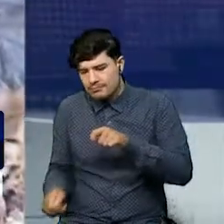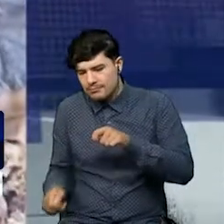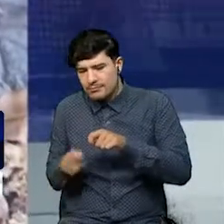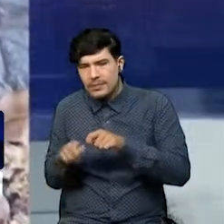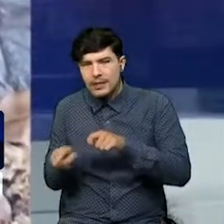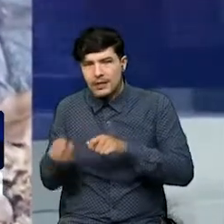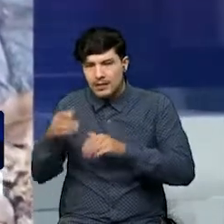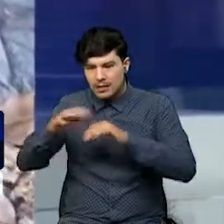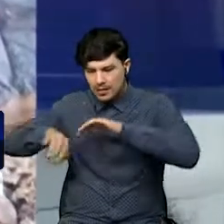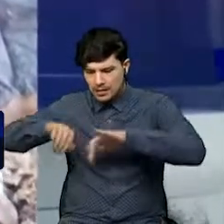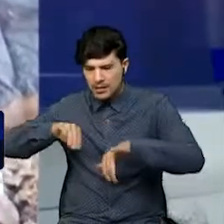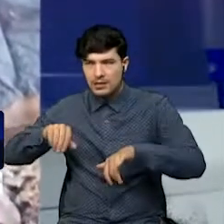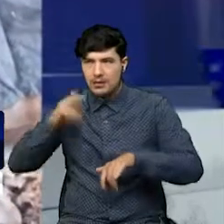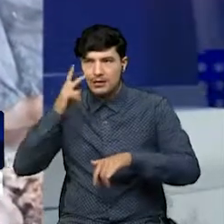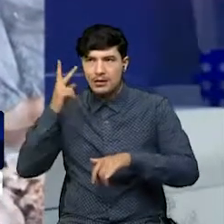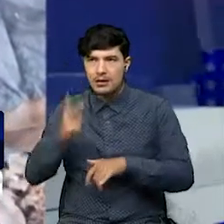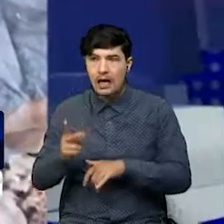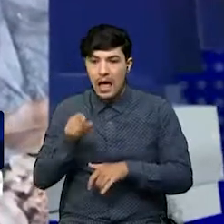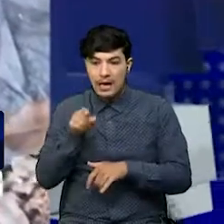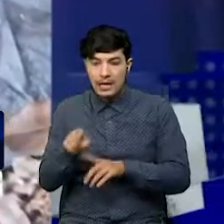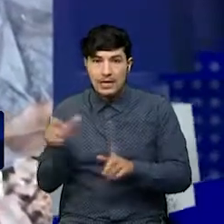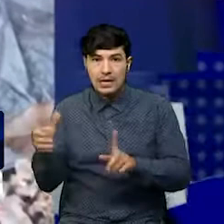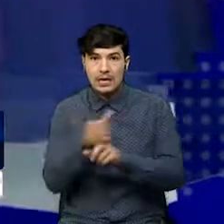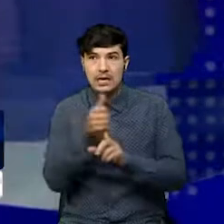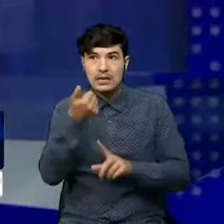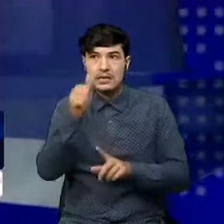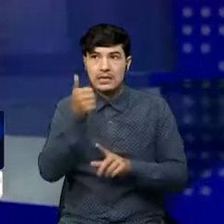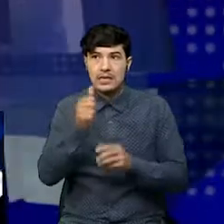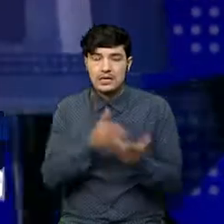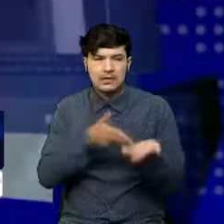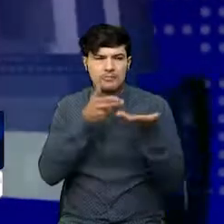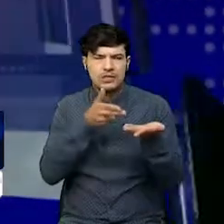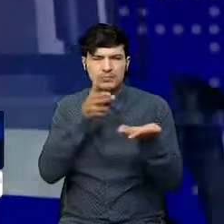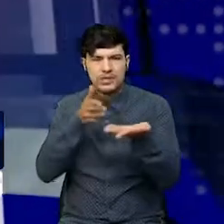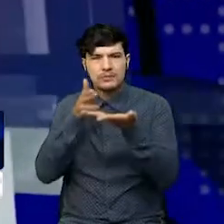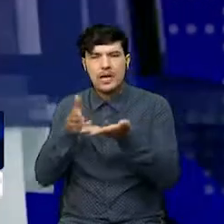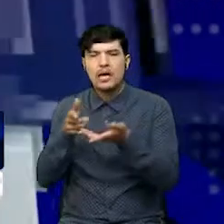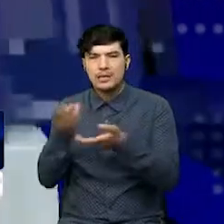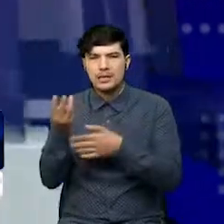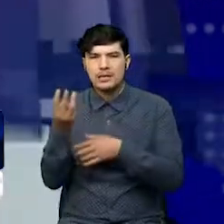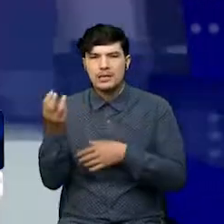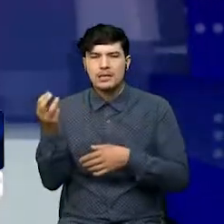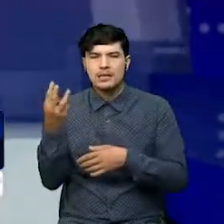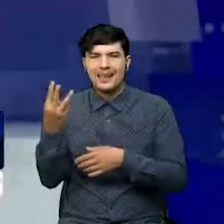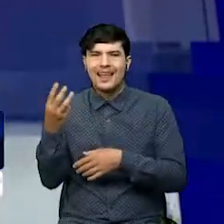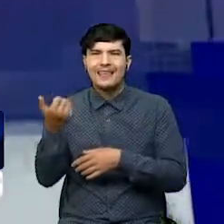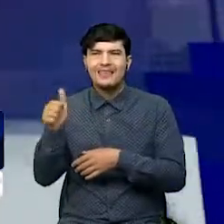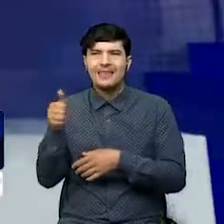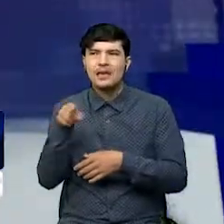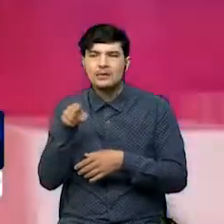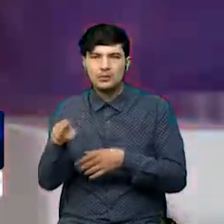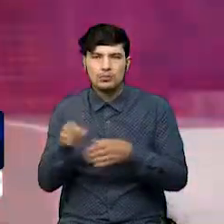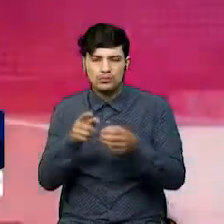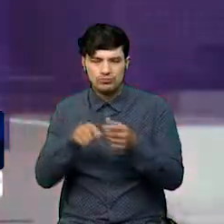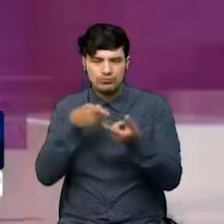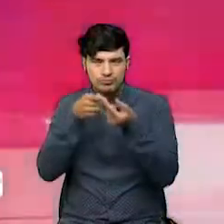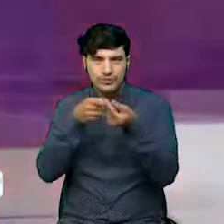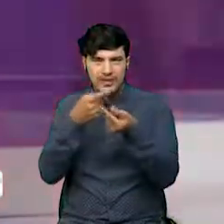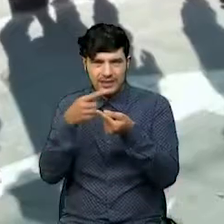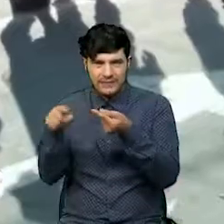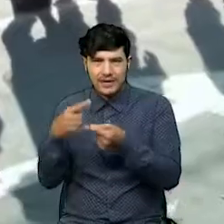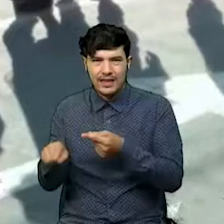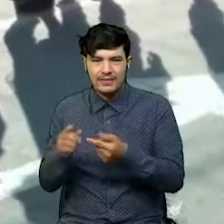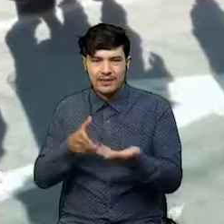escondido entre la vegetación allí había diez proveedores de varios calibres y 310 cartuchos de diferente uso